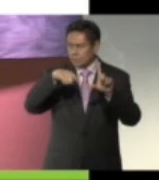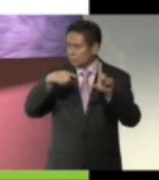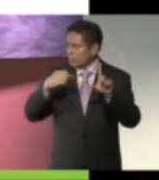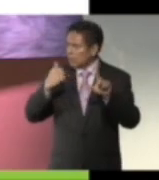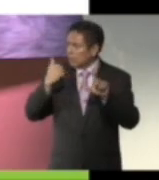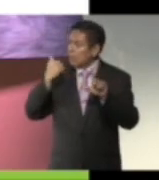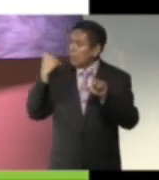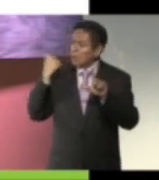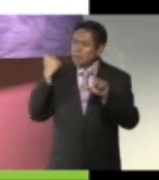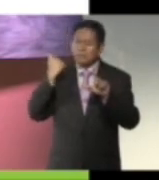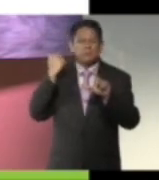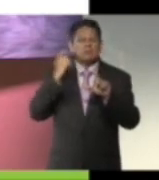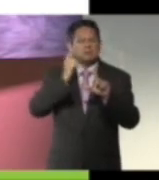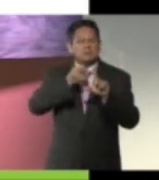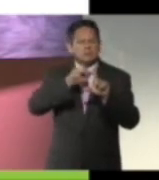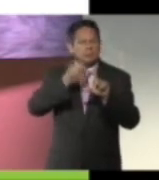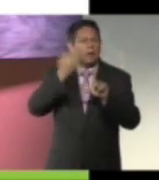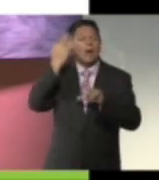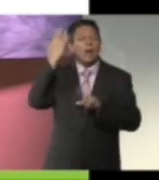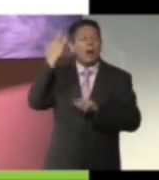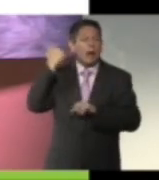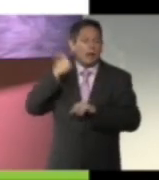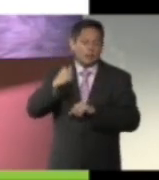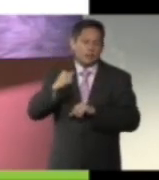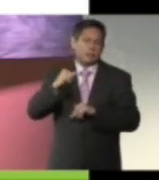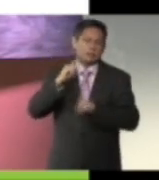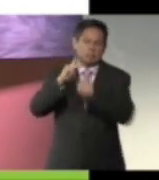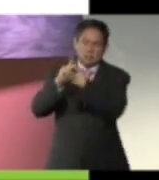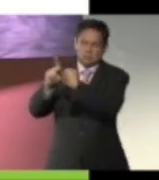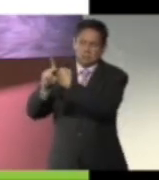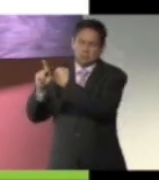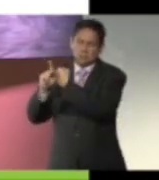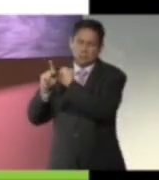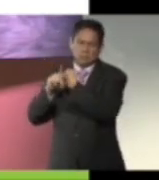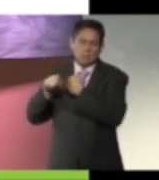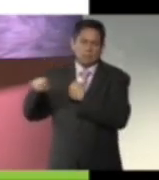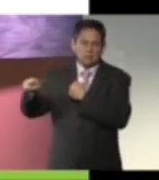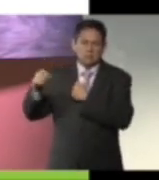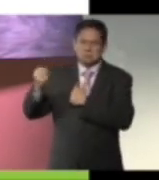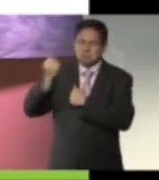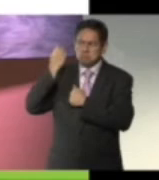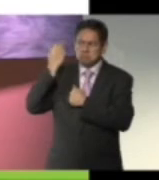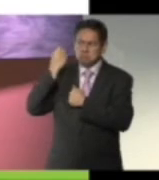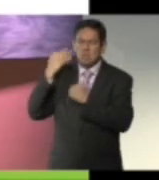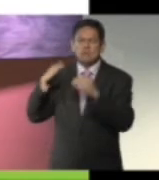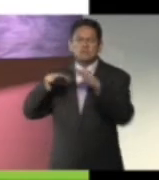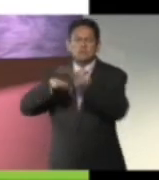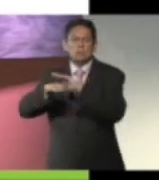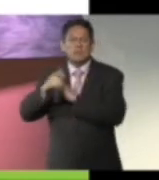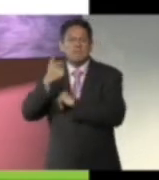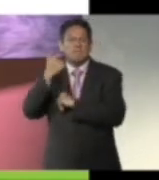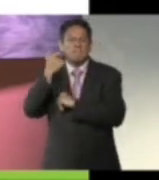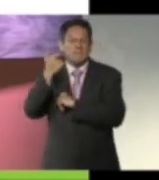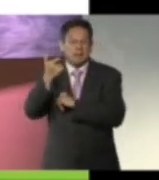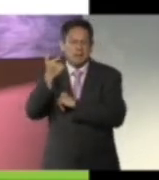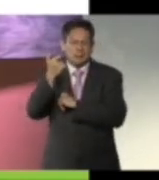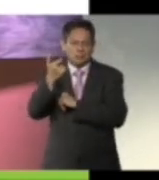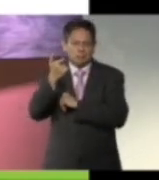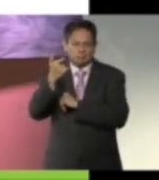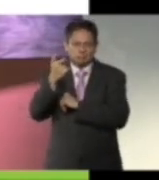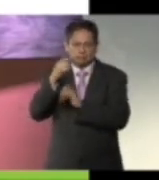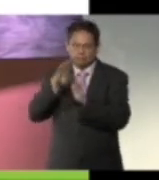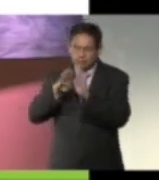Foro Económico Mundial sobre la productividad, no están las mujeres, no debe de haber perspectiva de